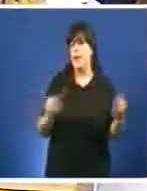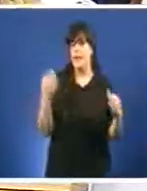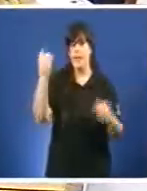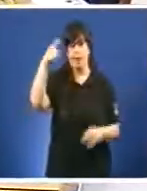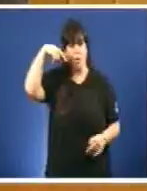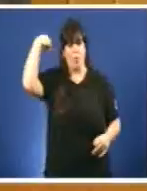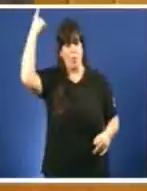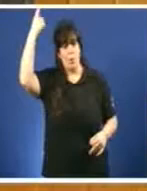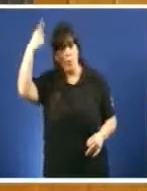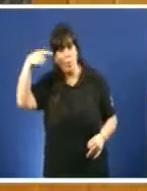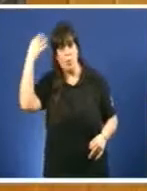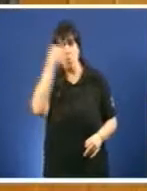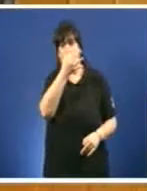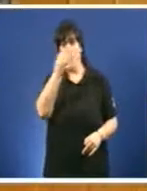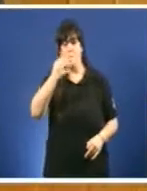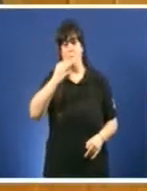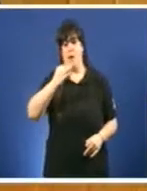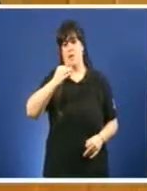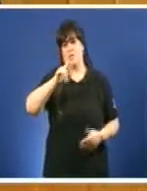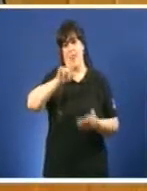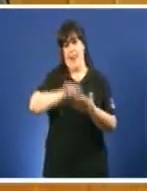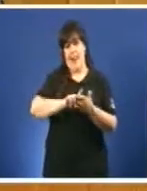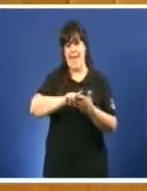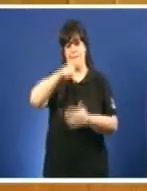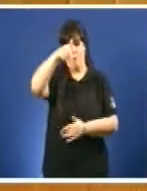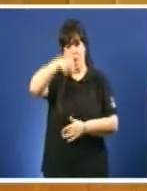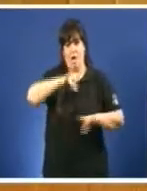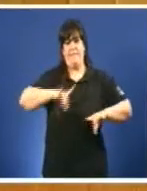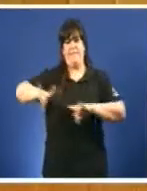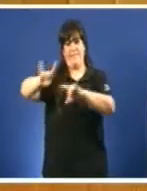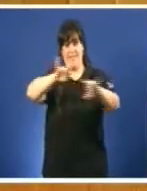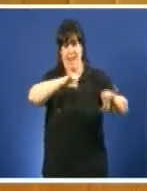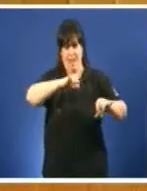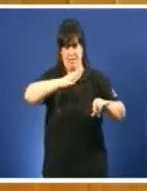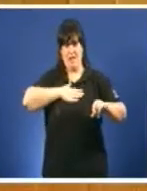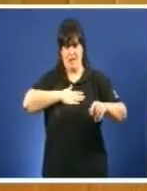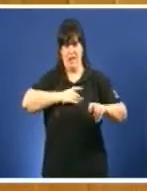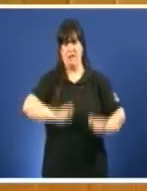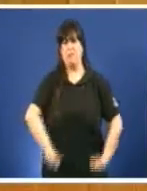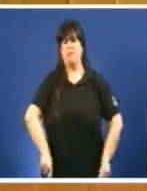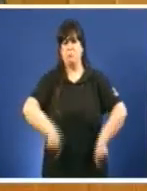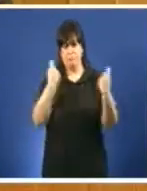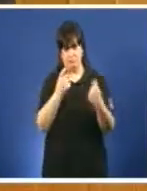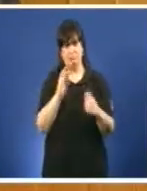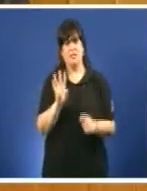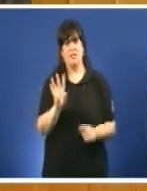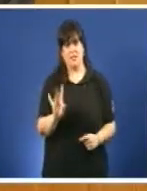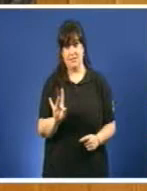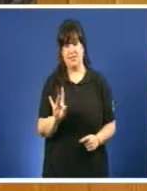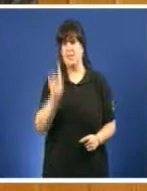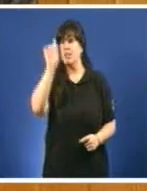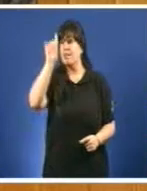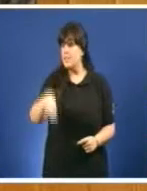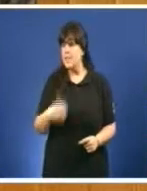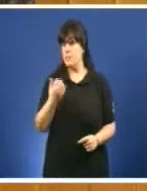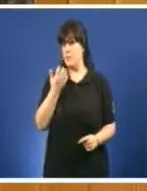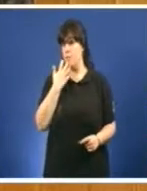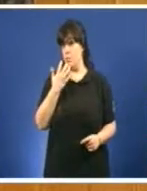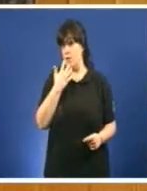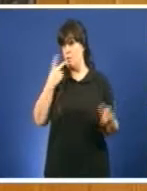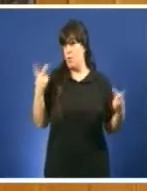cultura e do noso idioma nacional. Esas son as súas prioridades. En cultura, o recorte é do